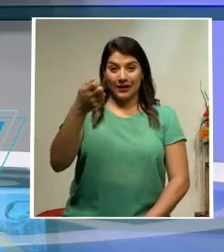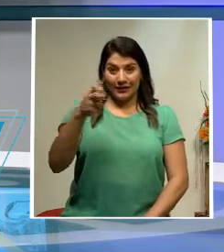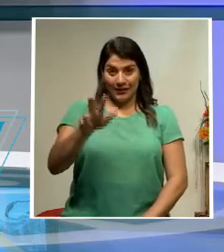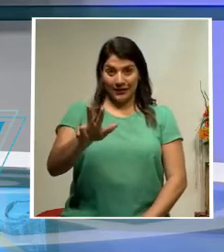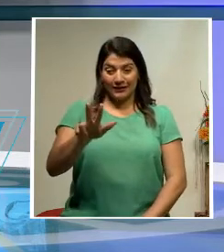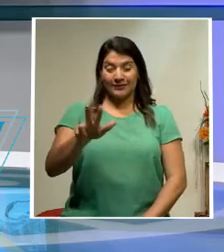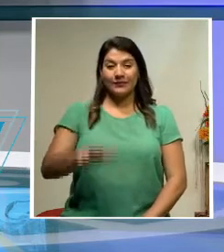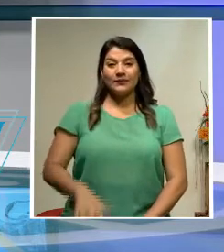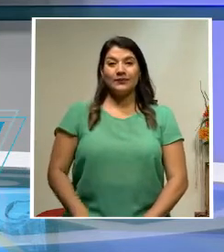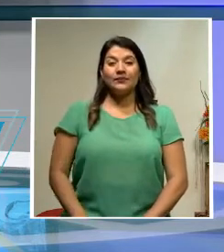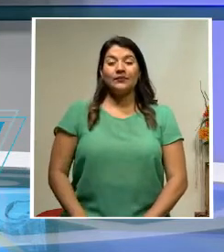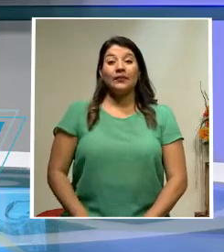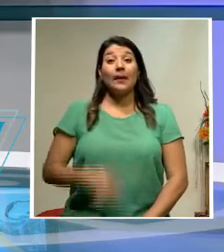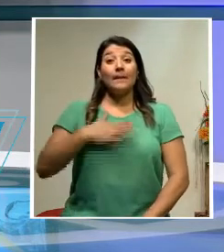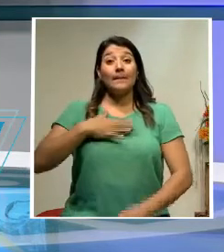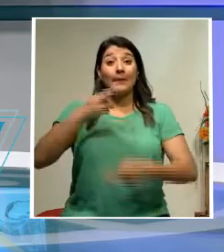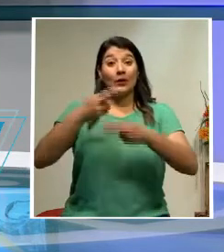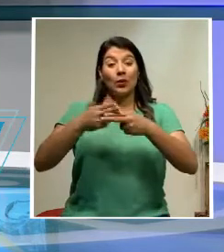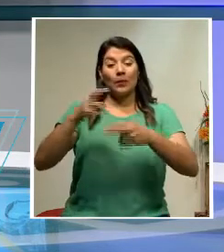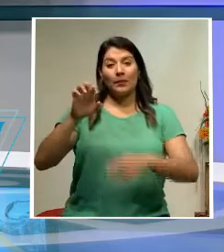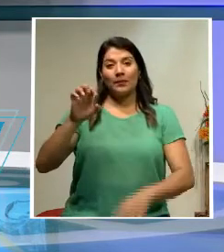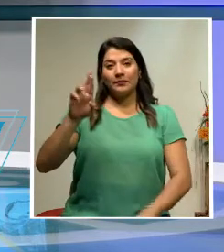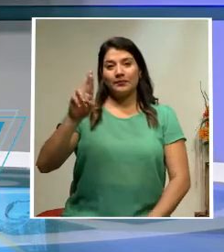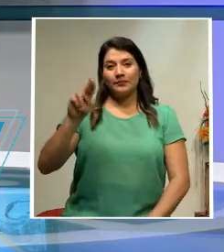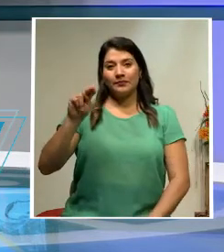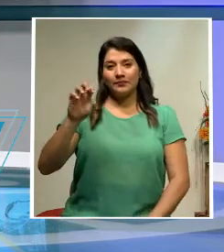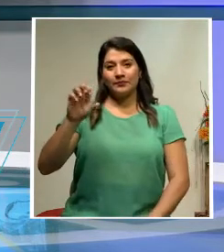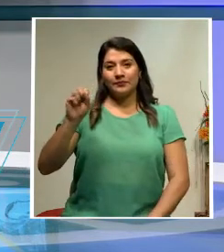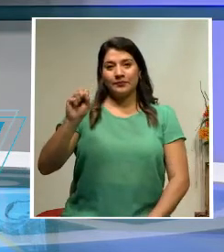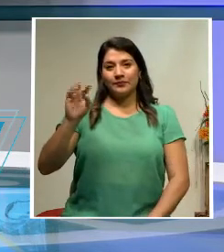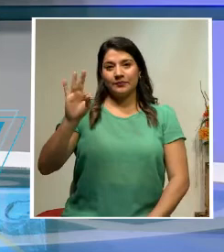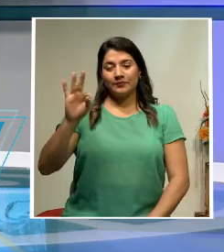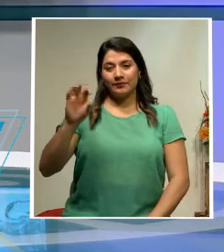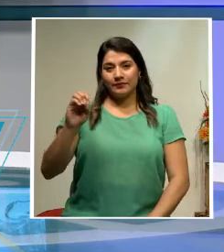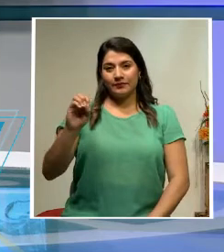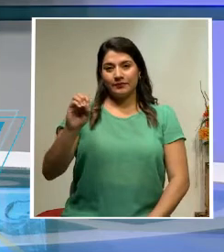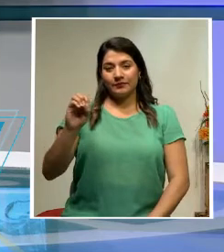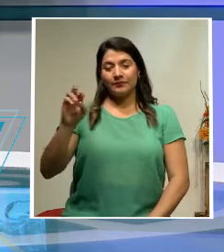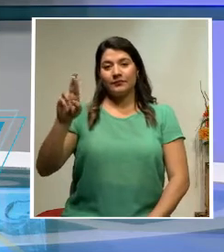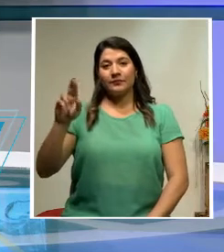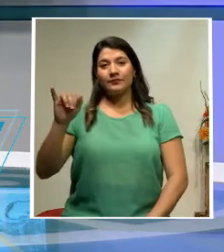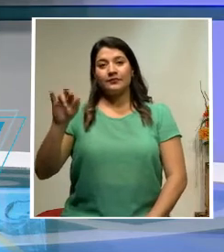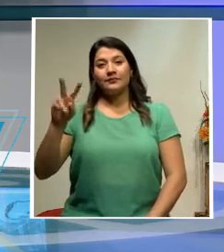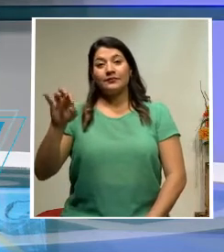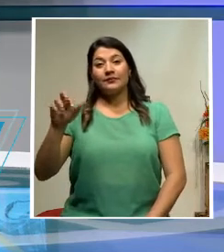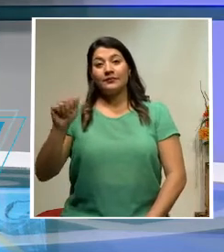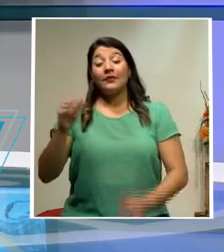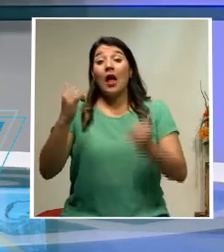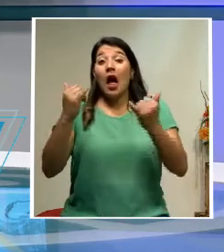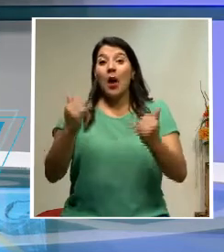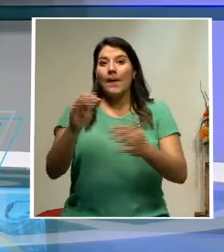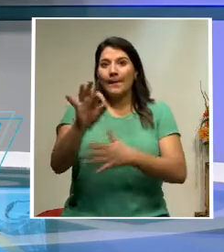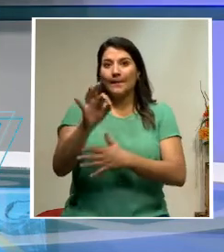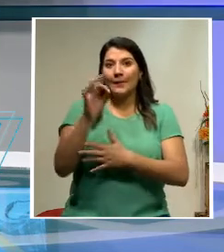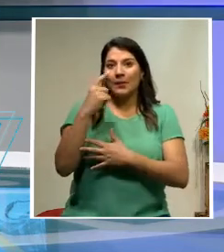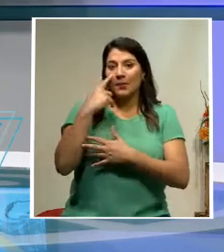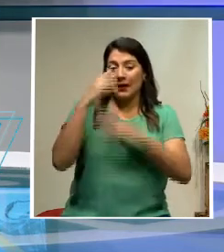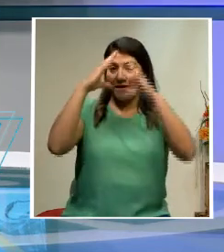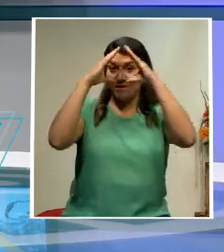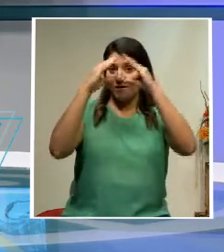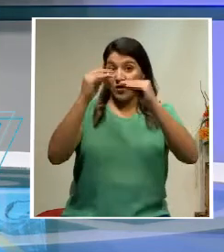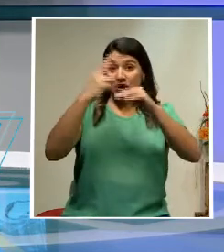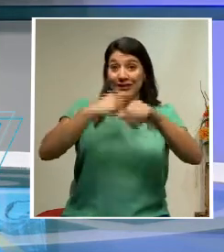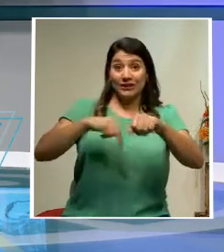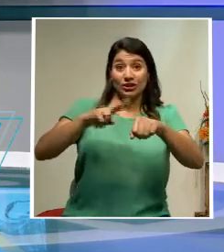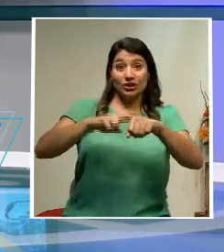de Canal 13. Soy Ernesto Rivera. Los invitamos también a seguir toda la información nacional